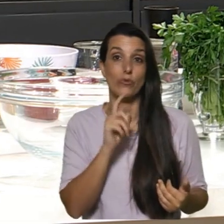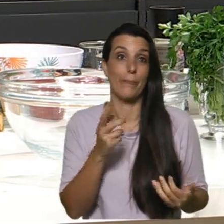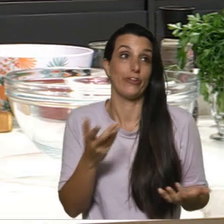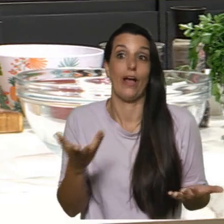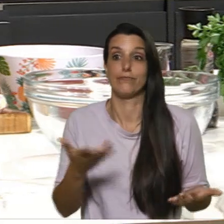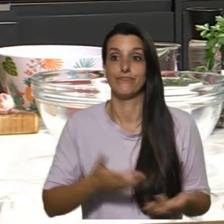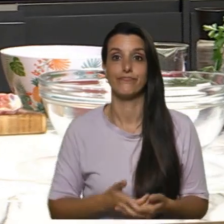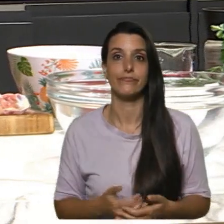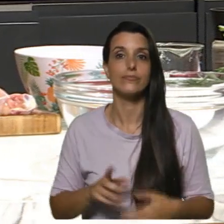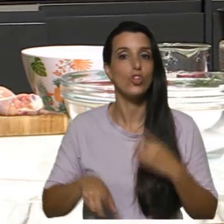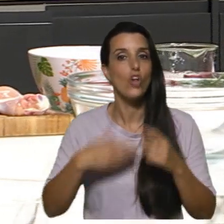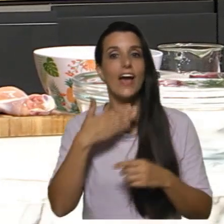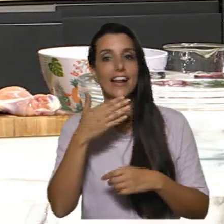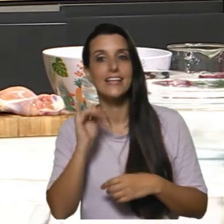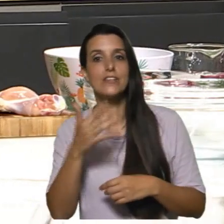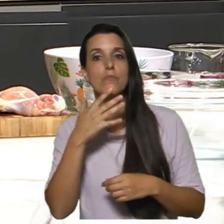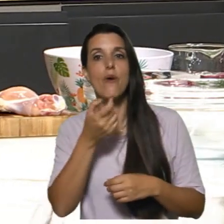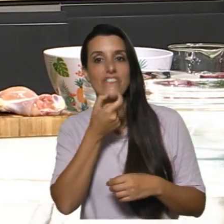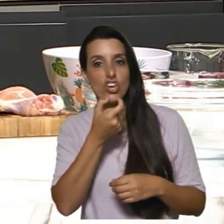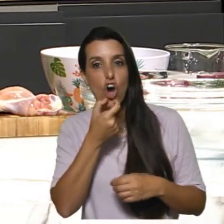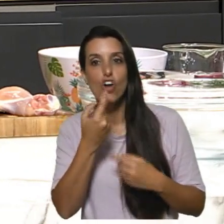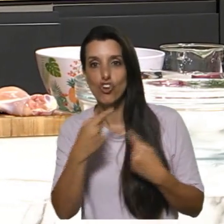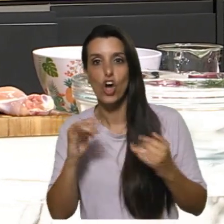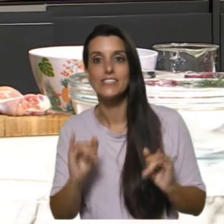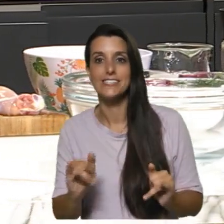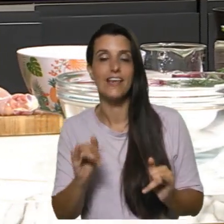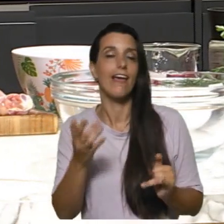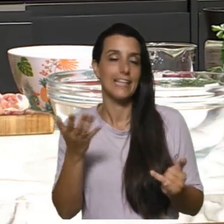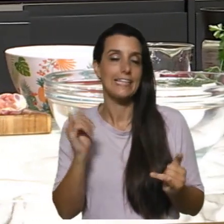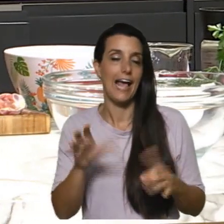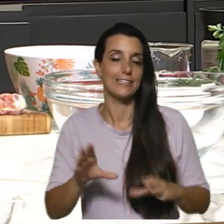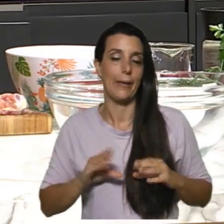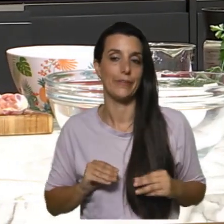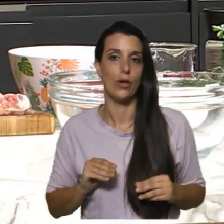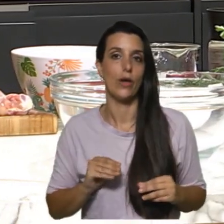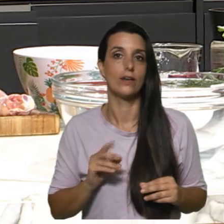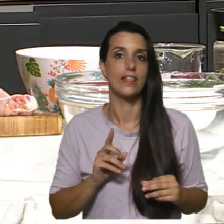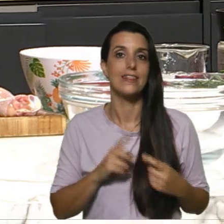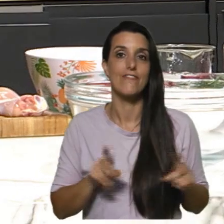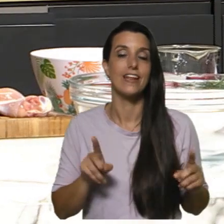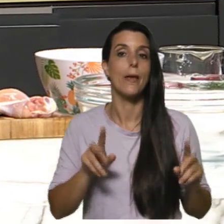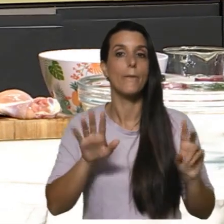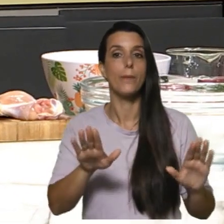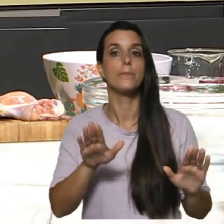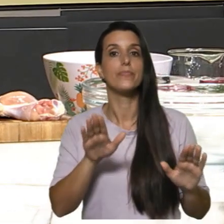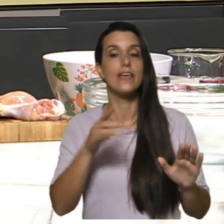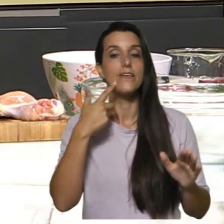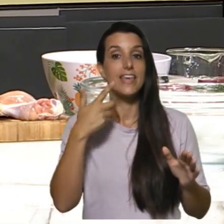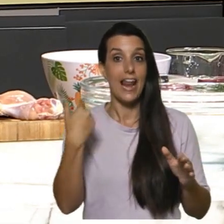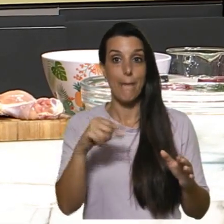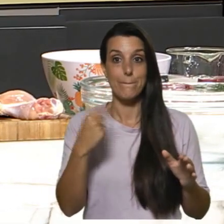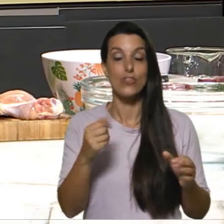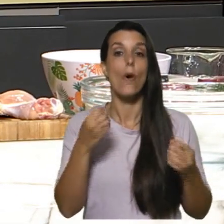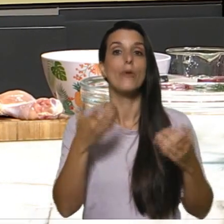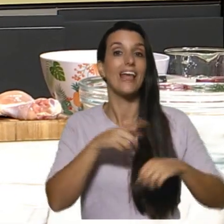Está. Otras grasas sí, la de los bizcochos, todo eso sí, pero claro, esa sí. No es un tema de... Mira, yo ya fui adelantando, porque si